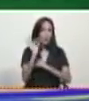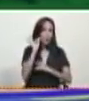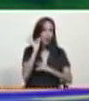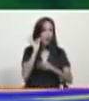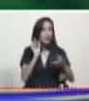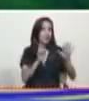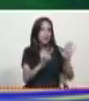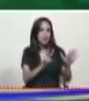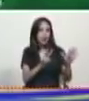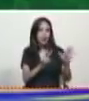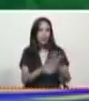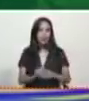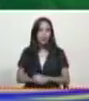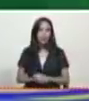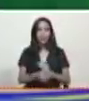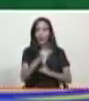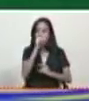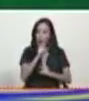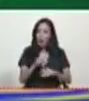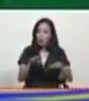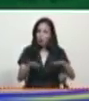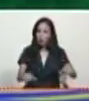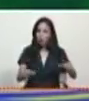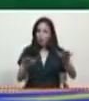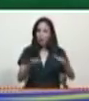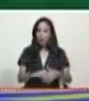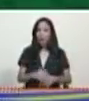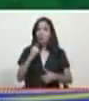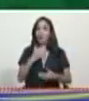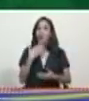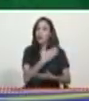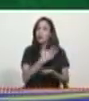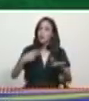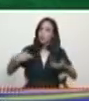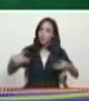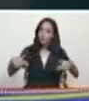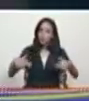años, gracias por invitarme al podio.